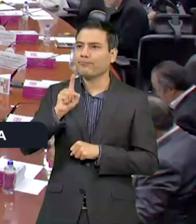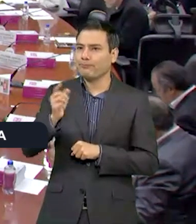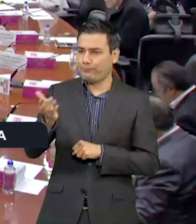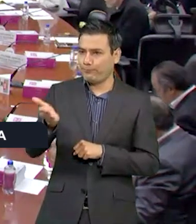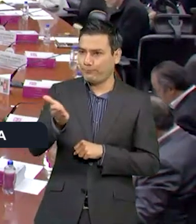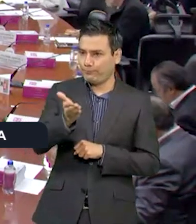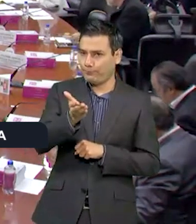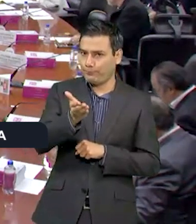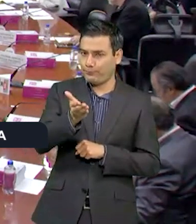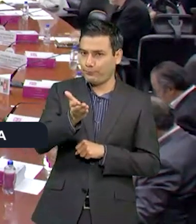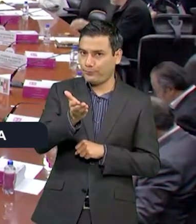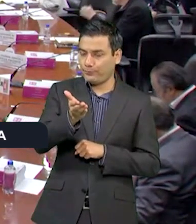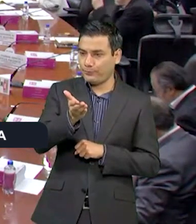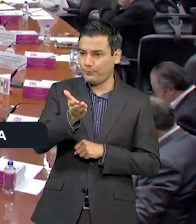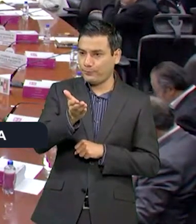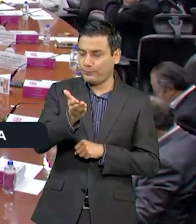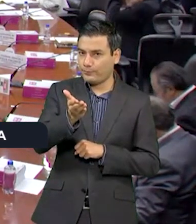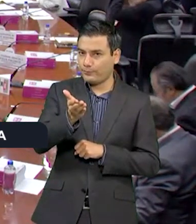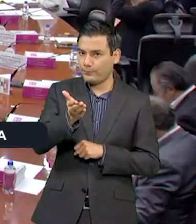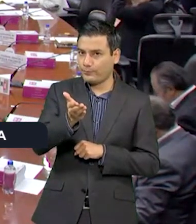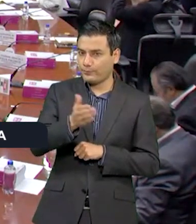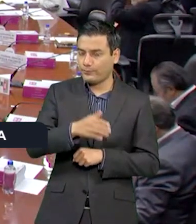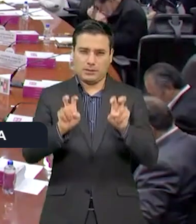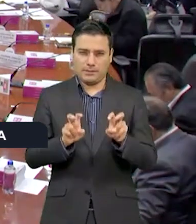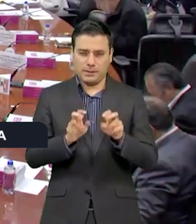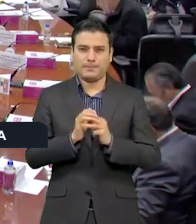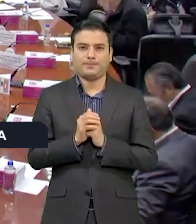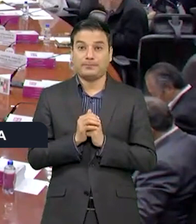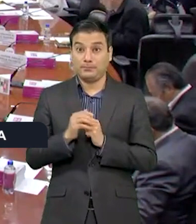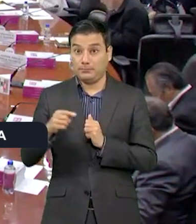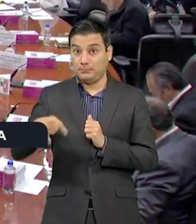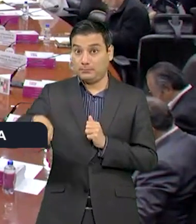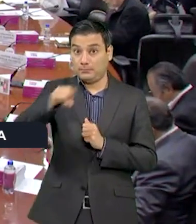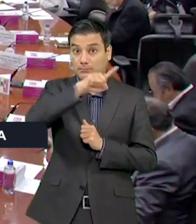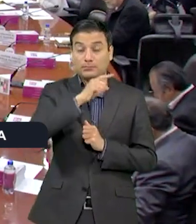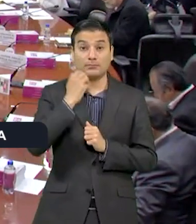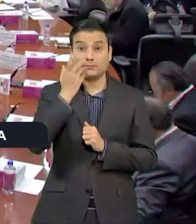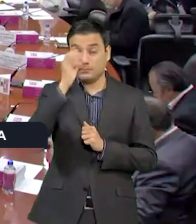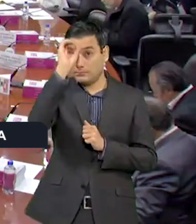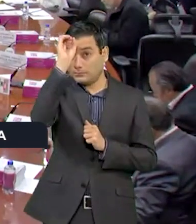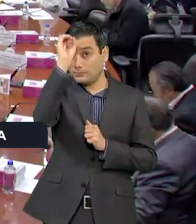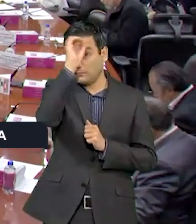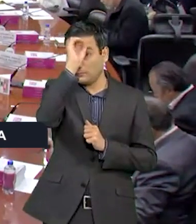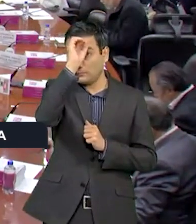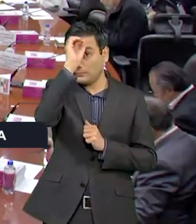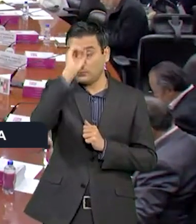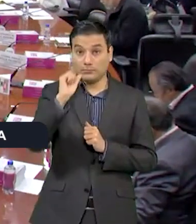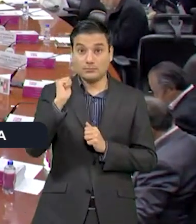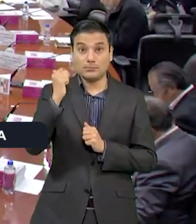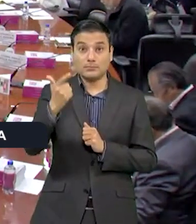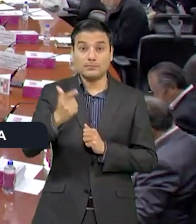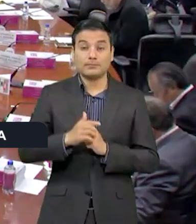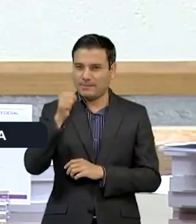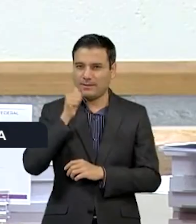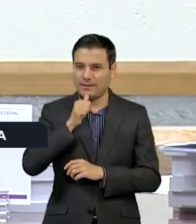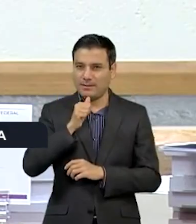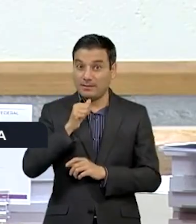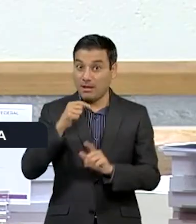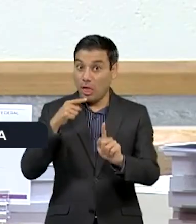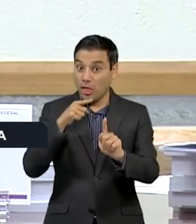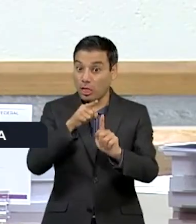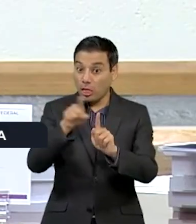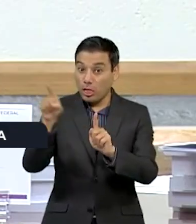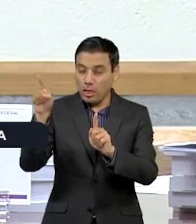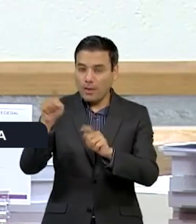registrarse estos mítines no tienen límite de tiempo y forman parte de la entrega oficial de document ación por parte de los aspirantes la